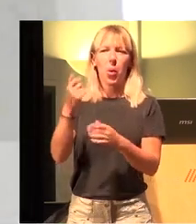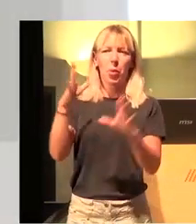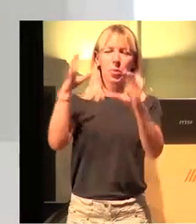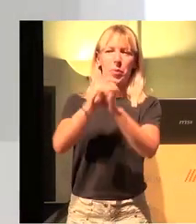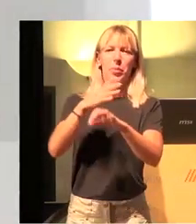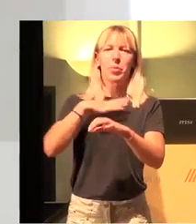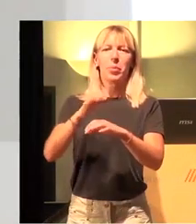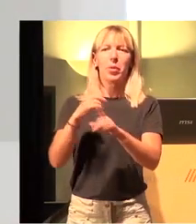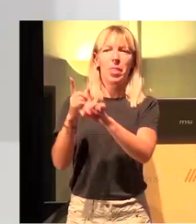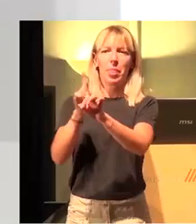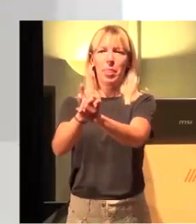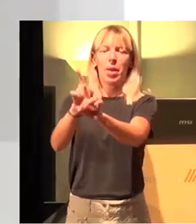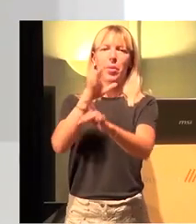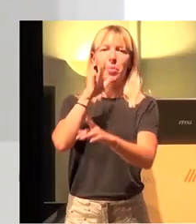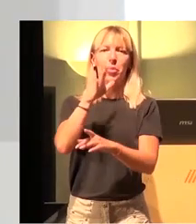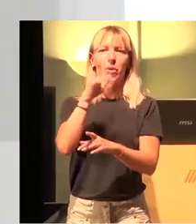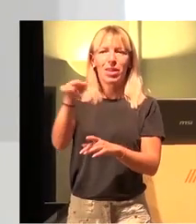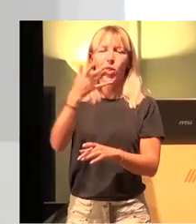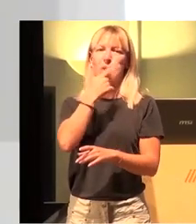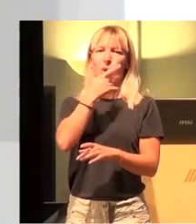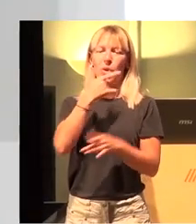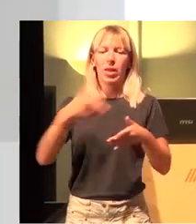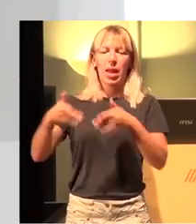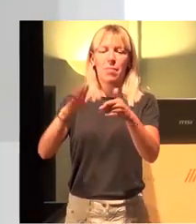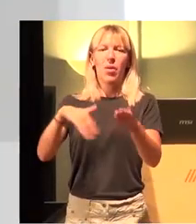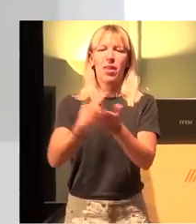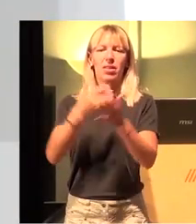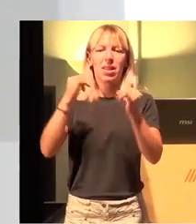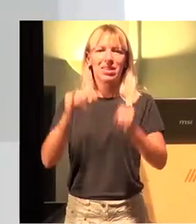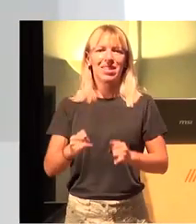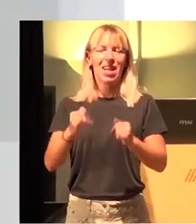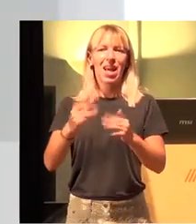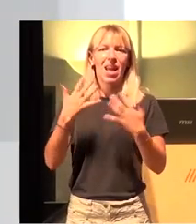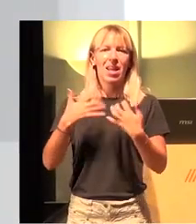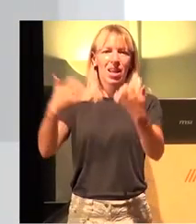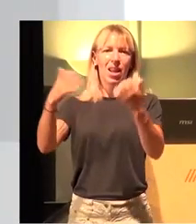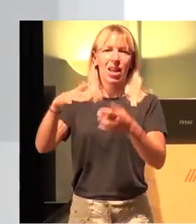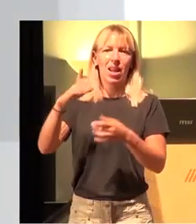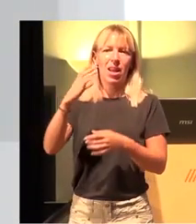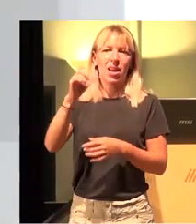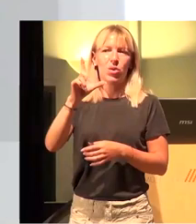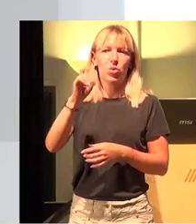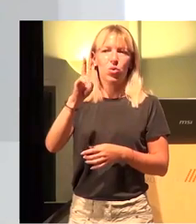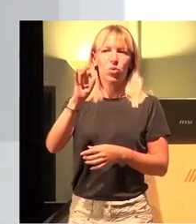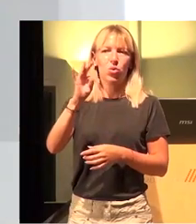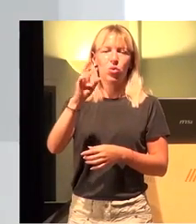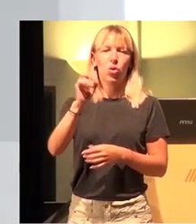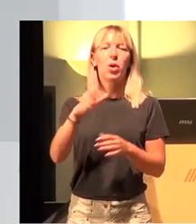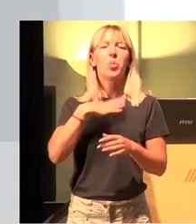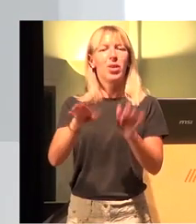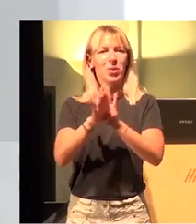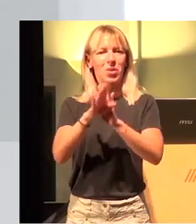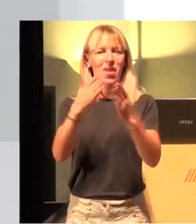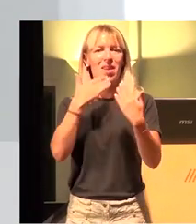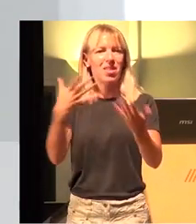todo vuestro trabajo y por el precioso regalo que nos vais a hacer a todos. Y sin más, voy a pedir